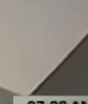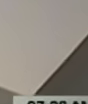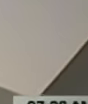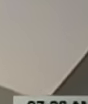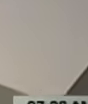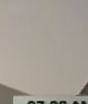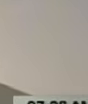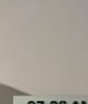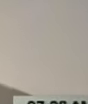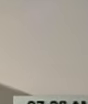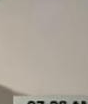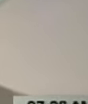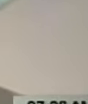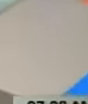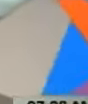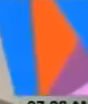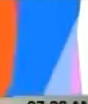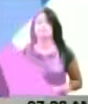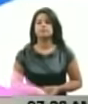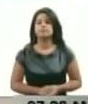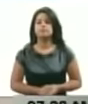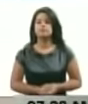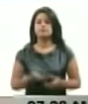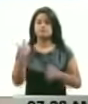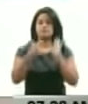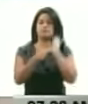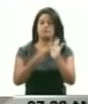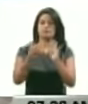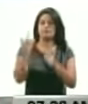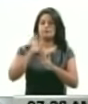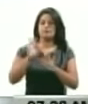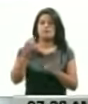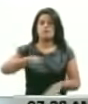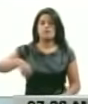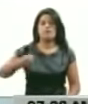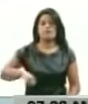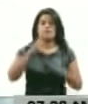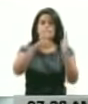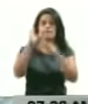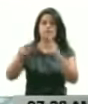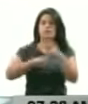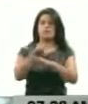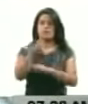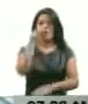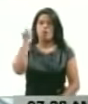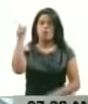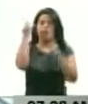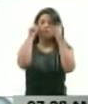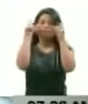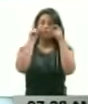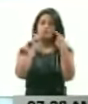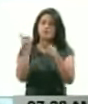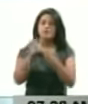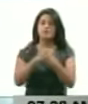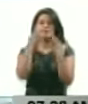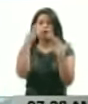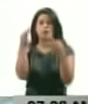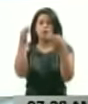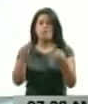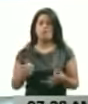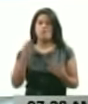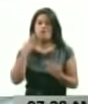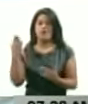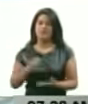Continuamos en este desayuno y lo presentábamos en la parte anterior. El presidente de la Biblioteca Nacional, Sadi Loaiza, te hacemos pues el saludo formal. Bienvenido de